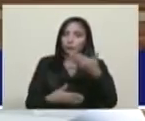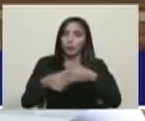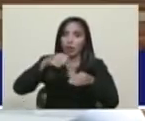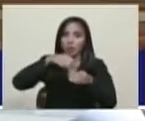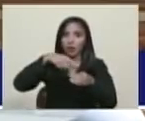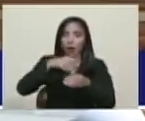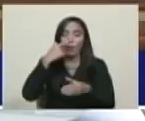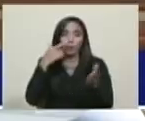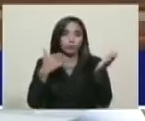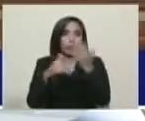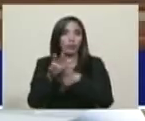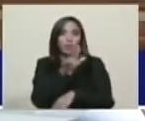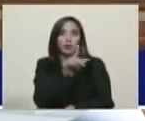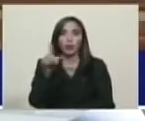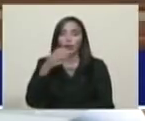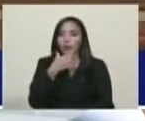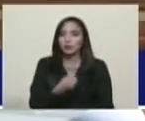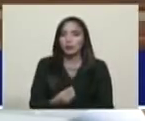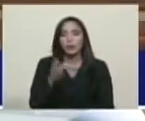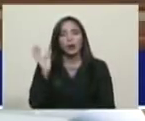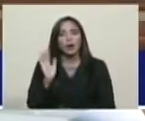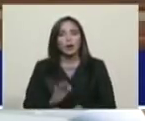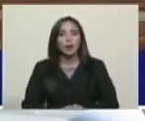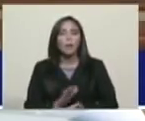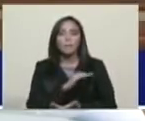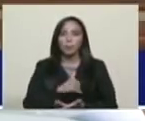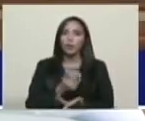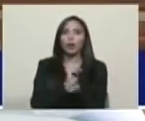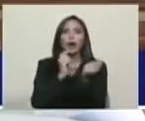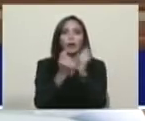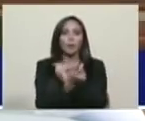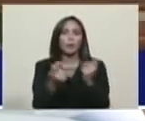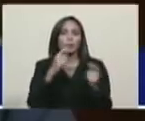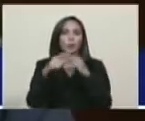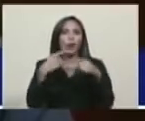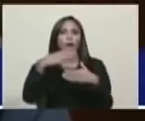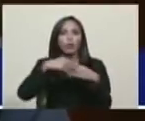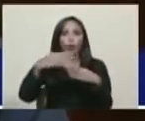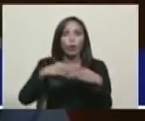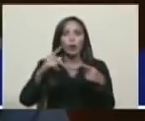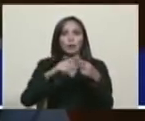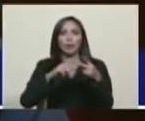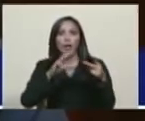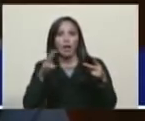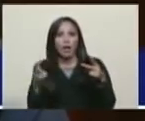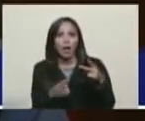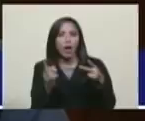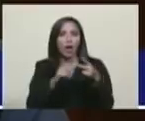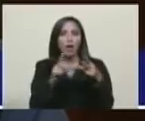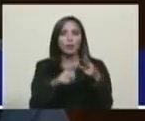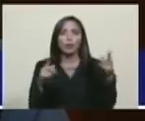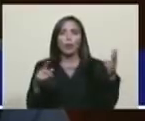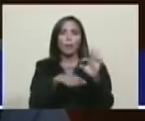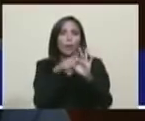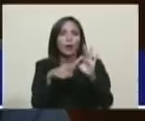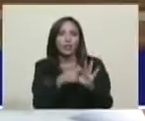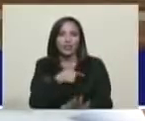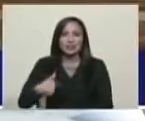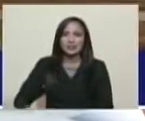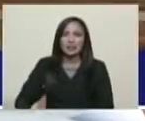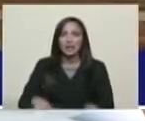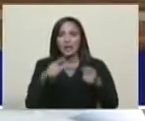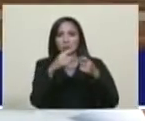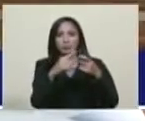de aquí al 31 diciembre lo puede convertir en dólares, en euros, en yuanes y